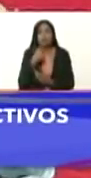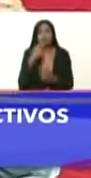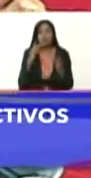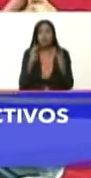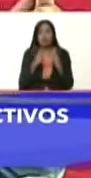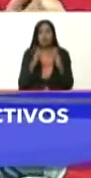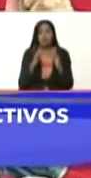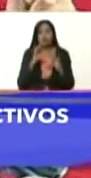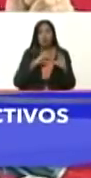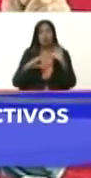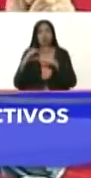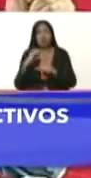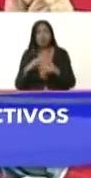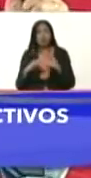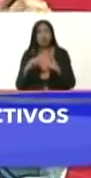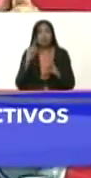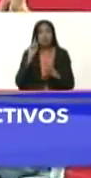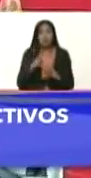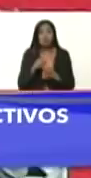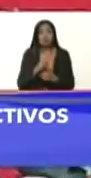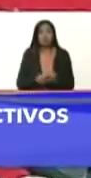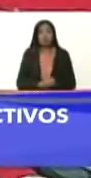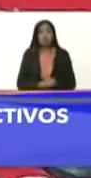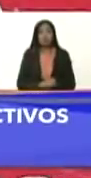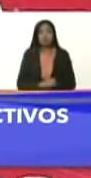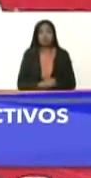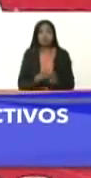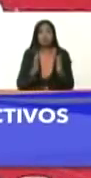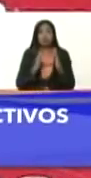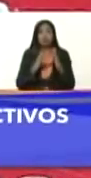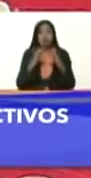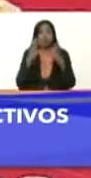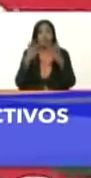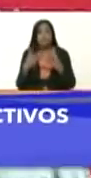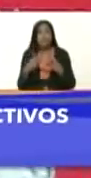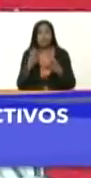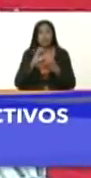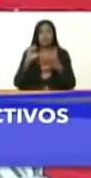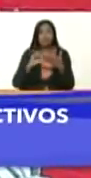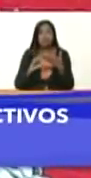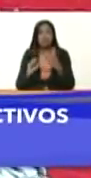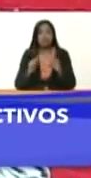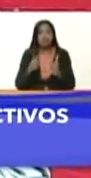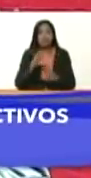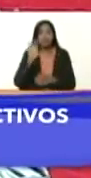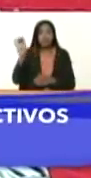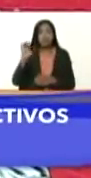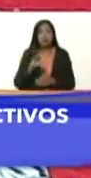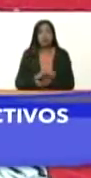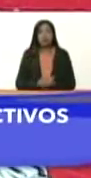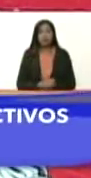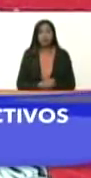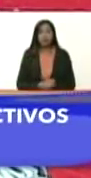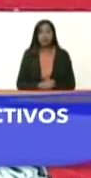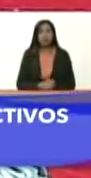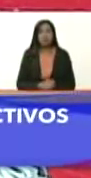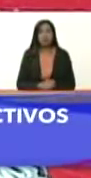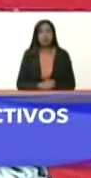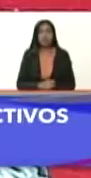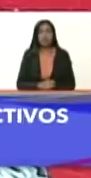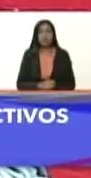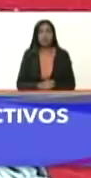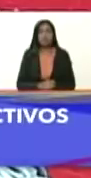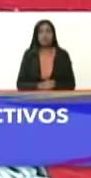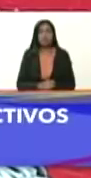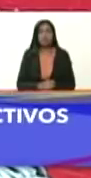a telecomunicaciones, en relación a las empresas estratégicas y fundamentales del país. Yo quiero